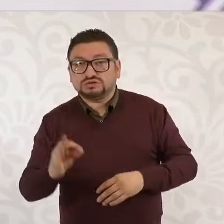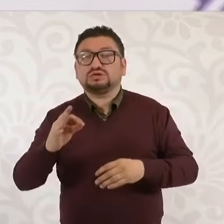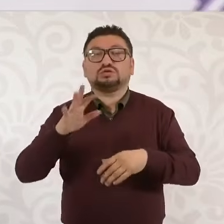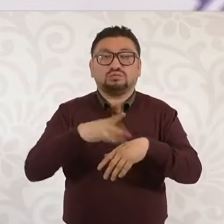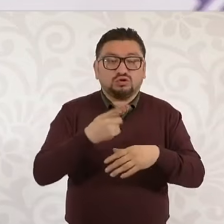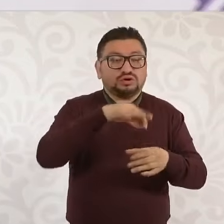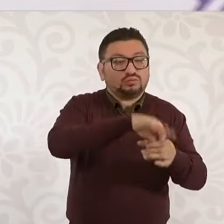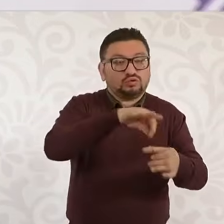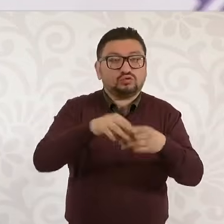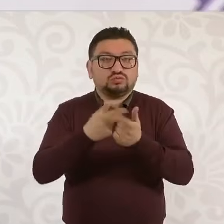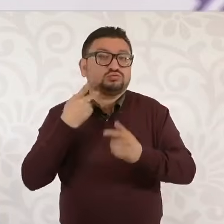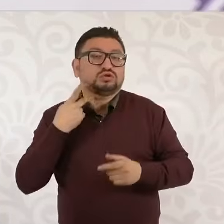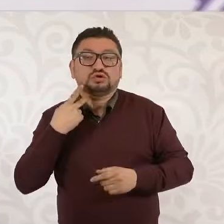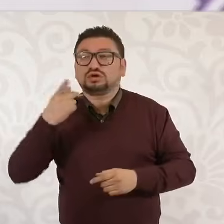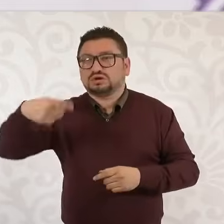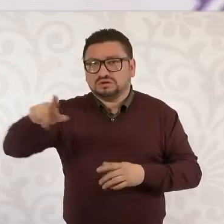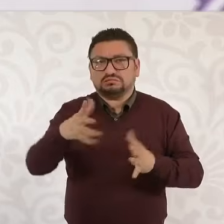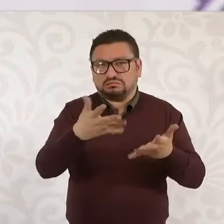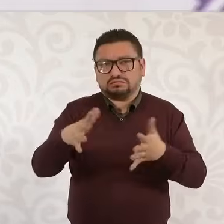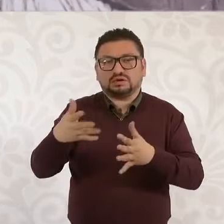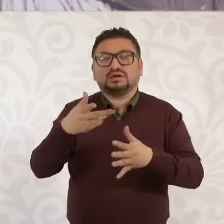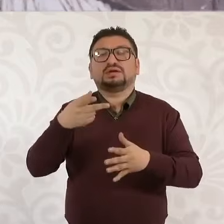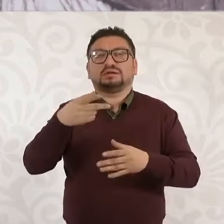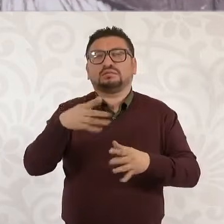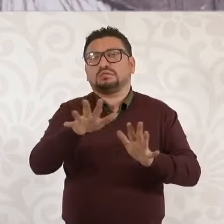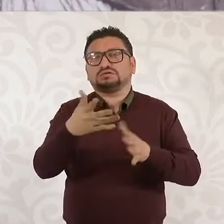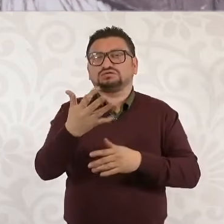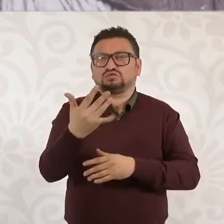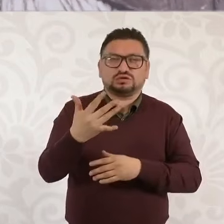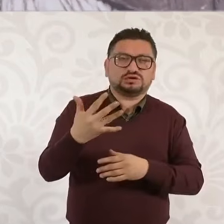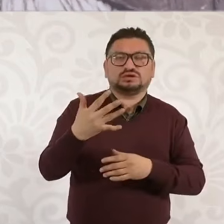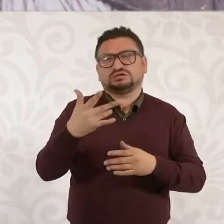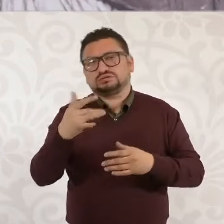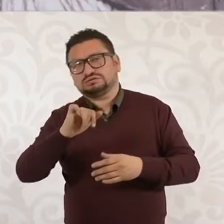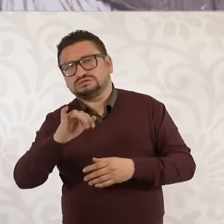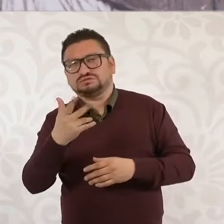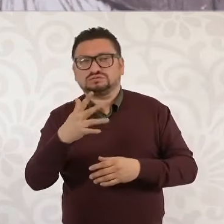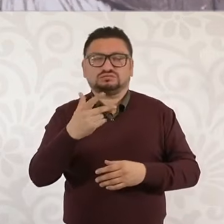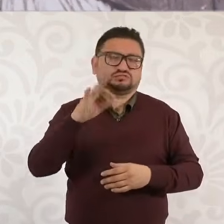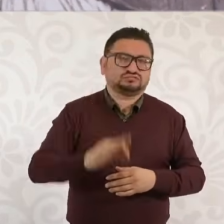la votación de los partidos? Varía, pero como 50 sí, 50 no.